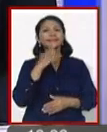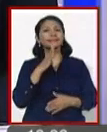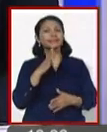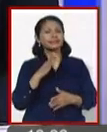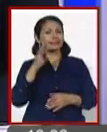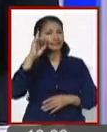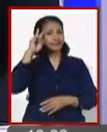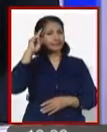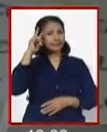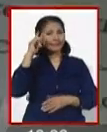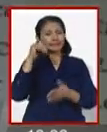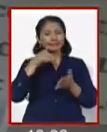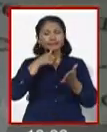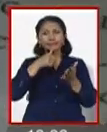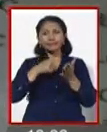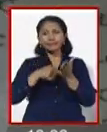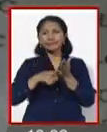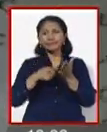al sistema.